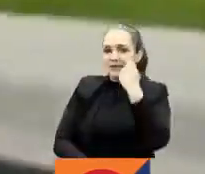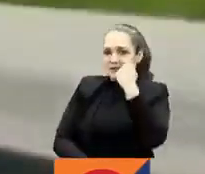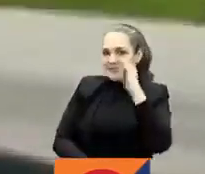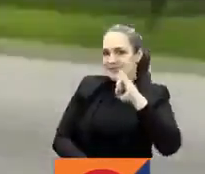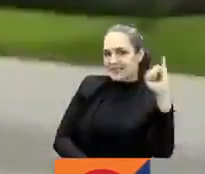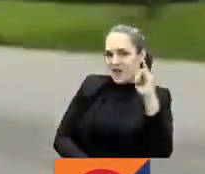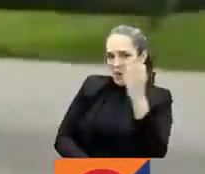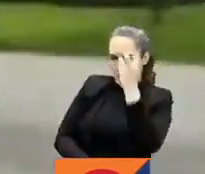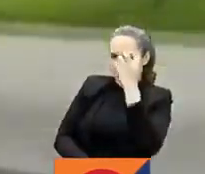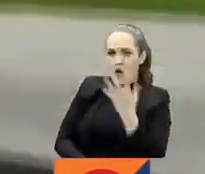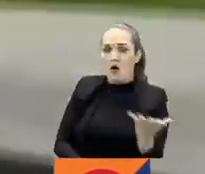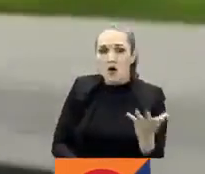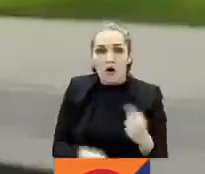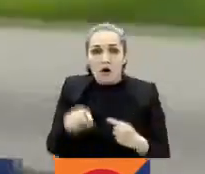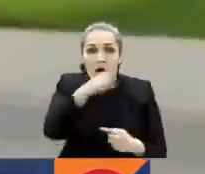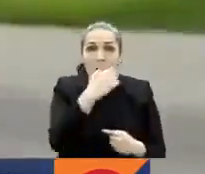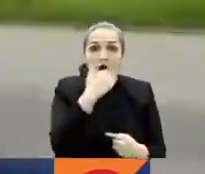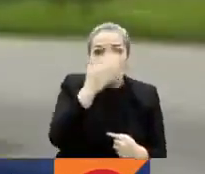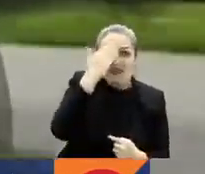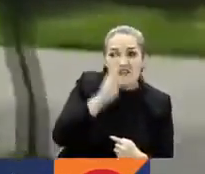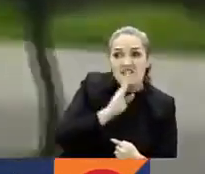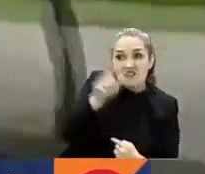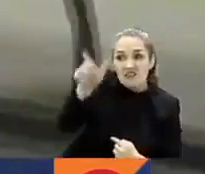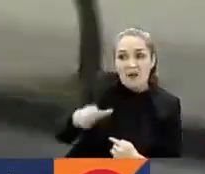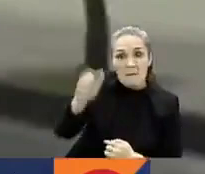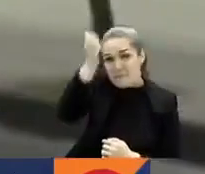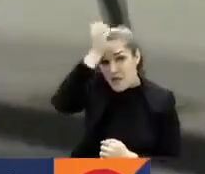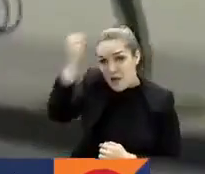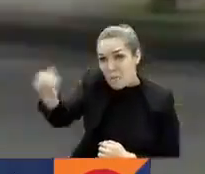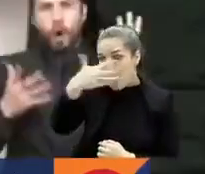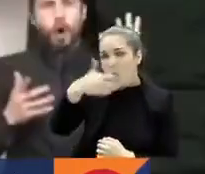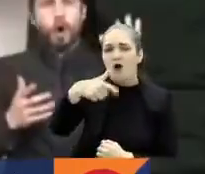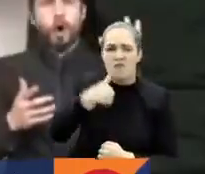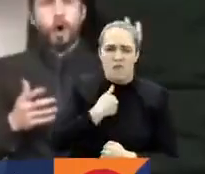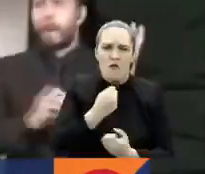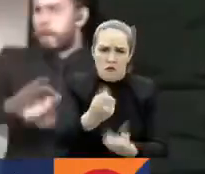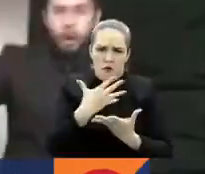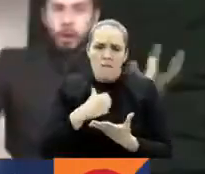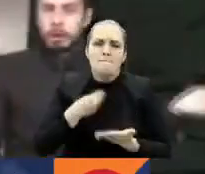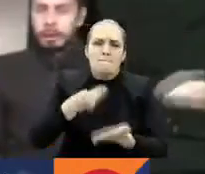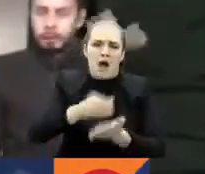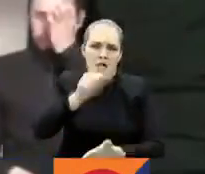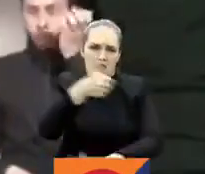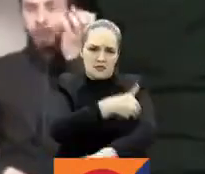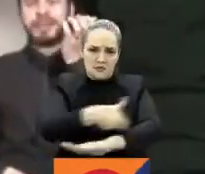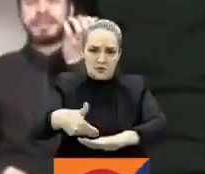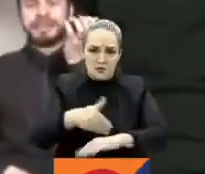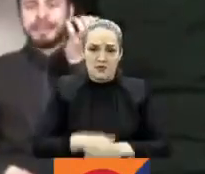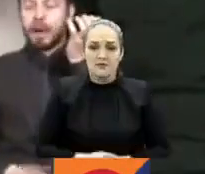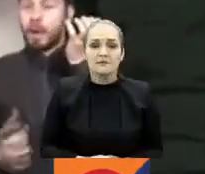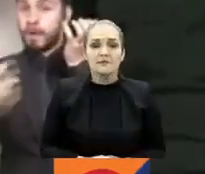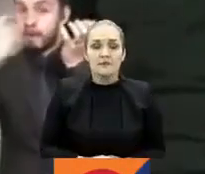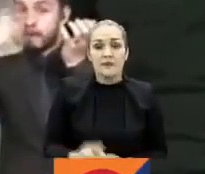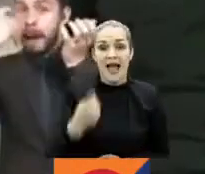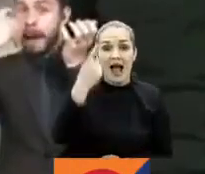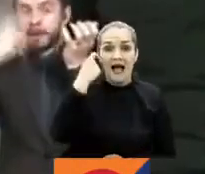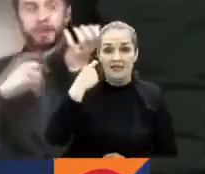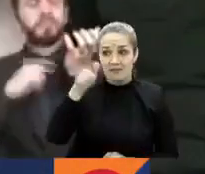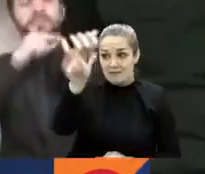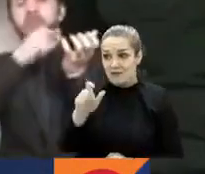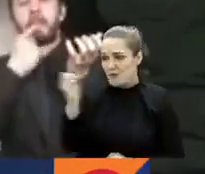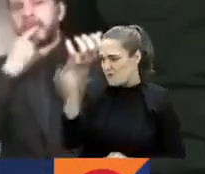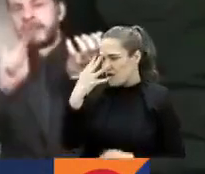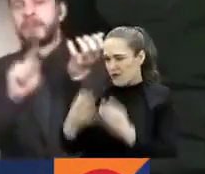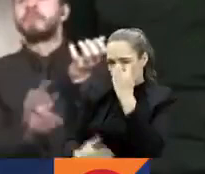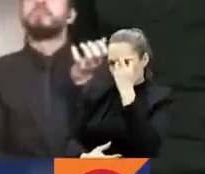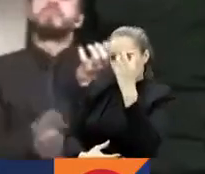La policía ofrece hasta 10 millones de recompensa para dar con el responsable. El día de ayer tuvo toda la atención médica, por la